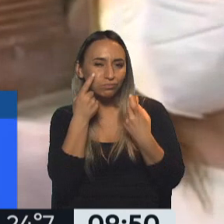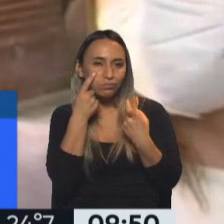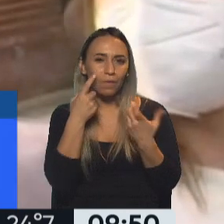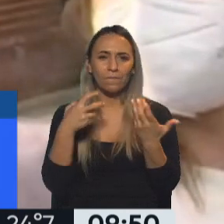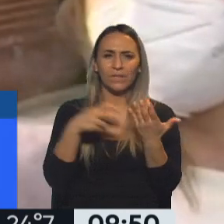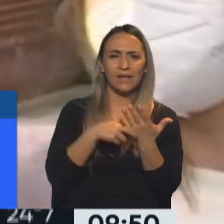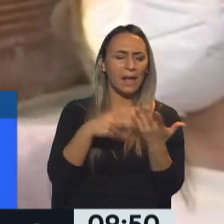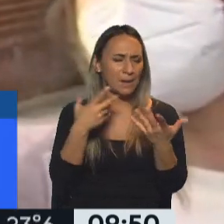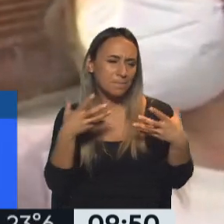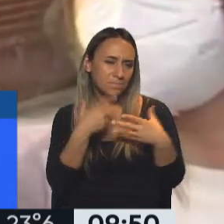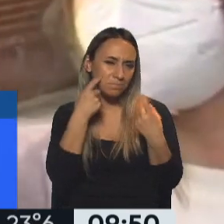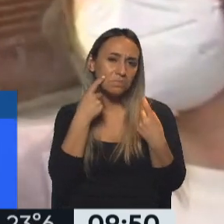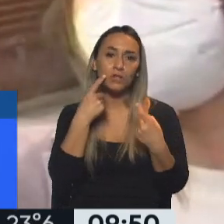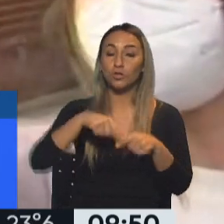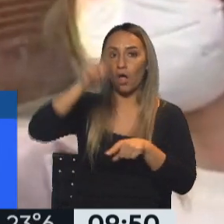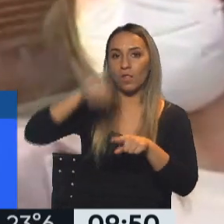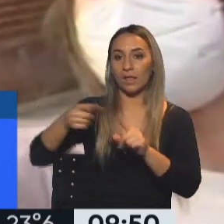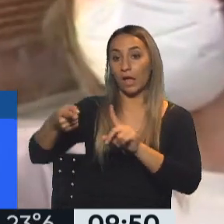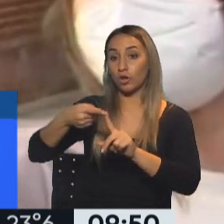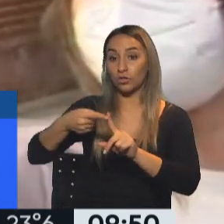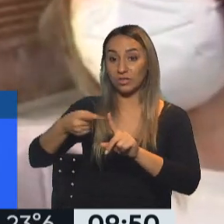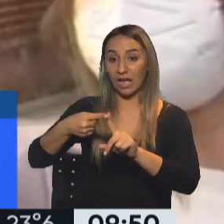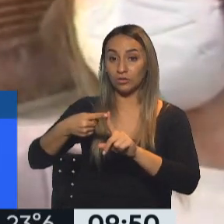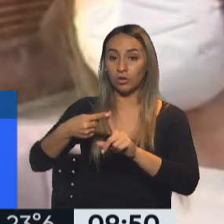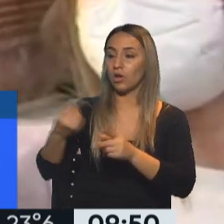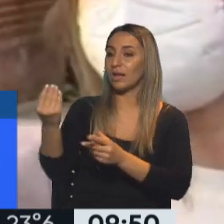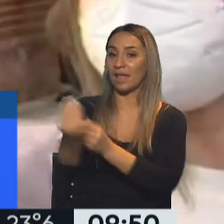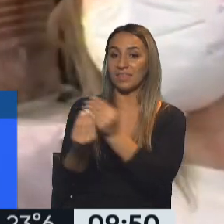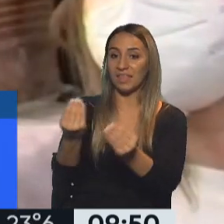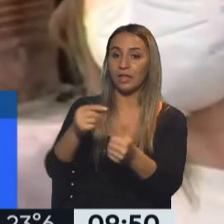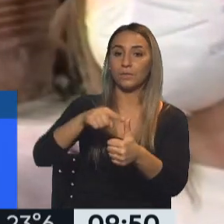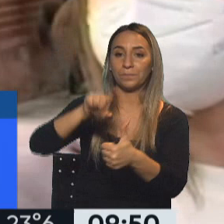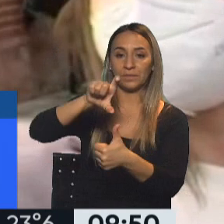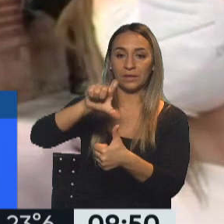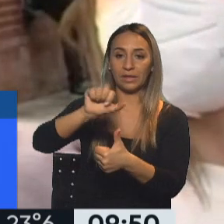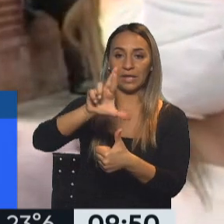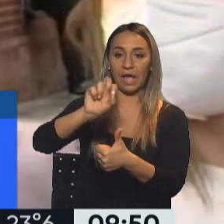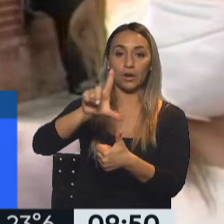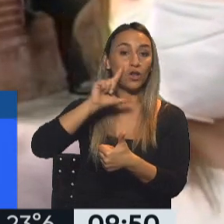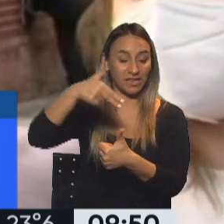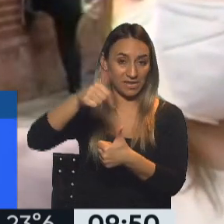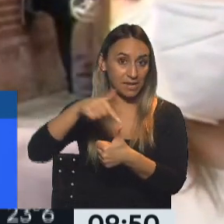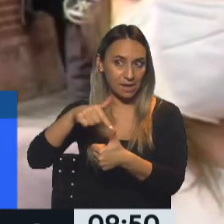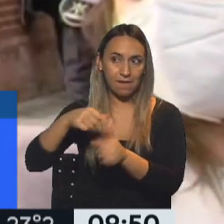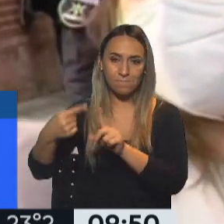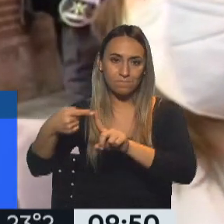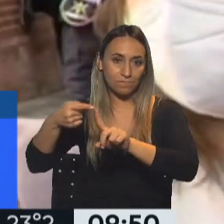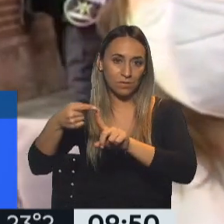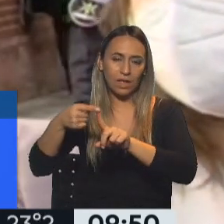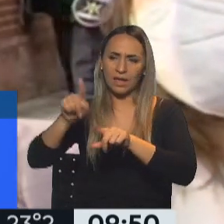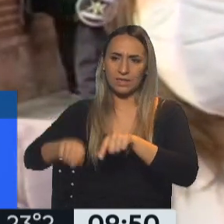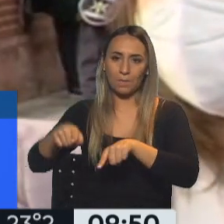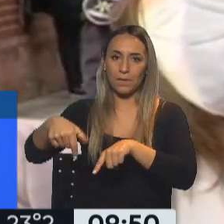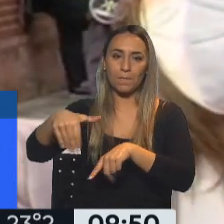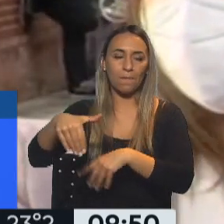Y bueno, durante el día sí vamos a estar en contacto con el resto de los candidatos, con Carolina, que también